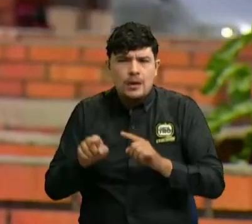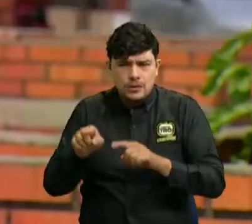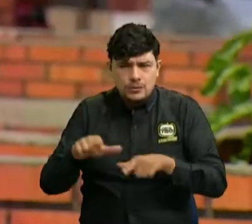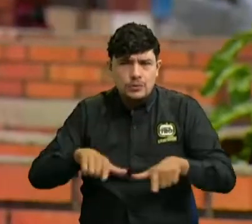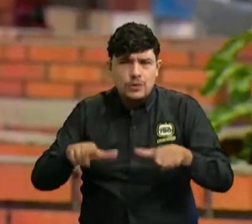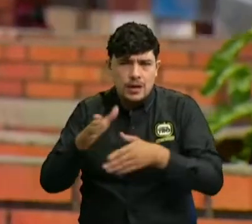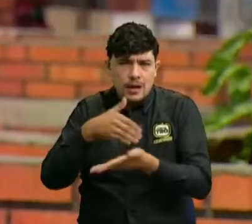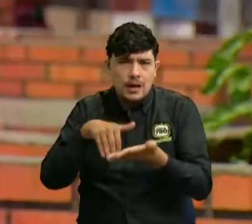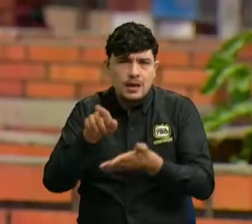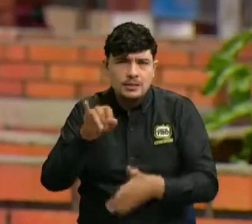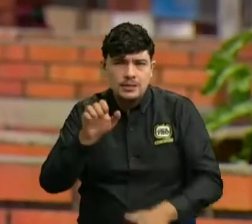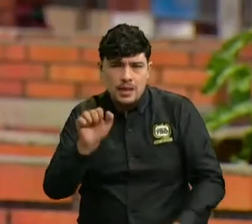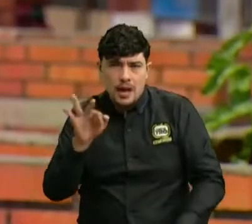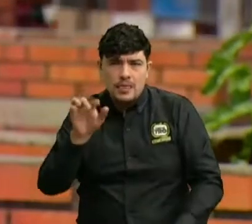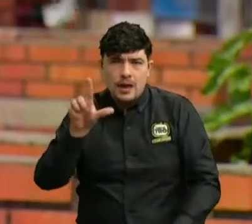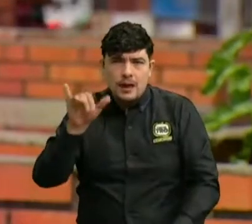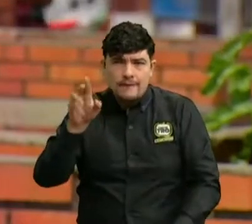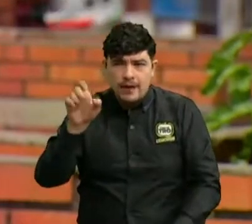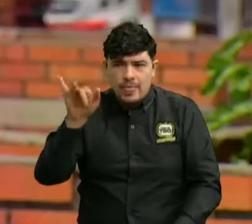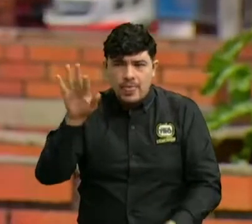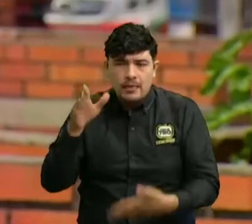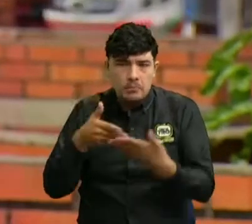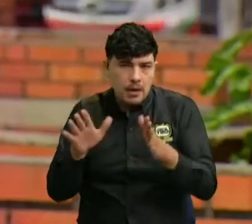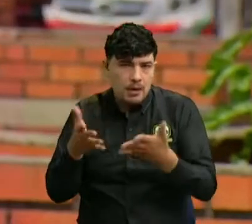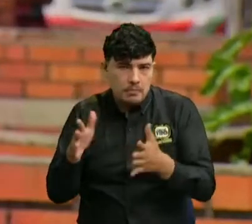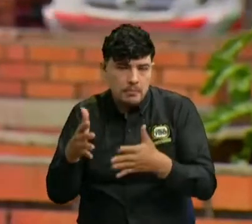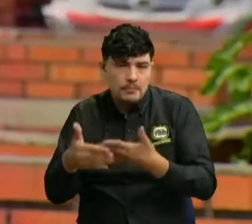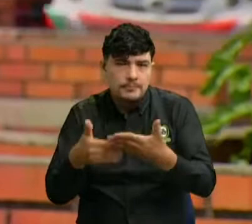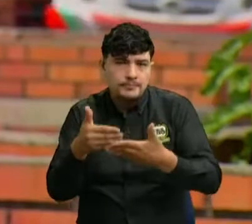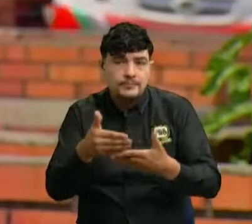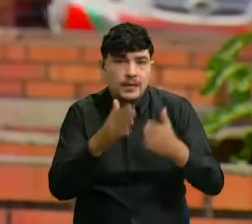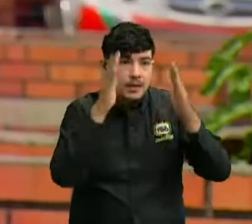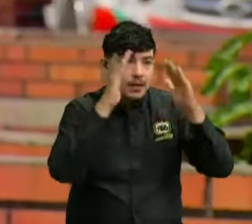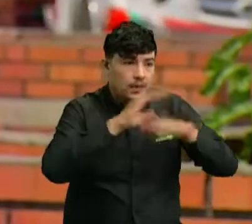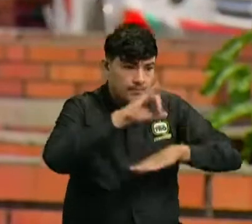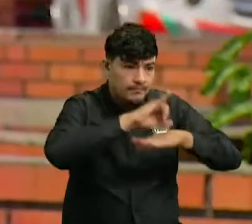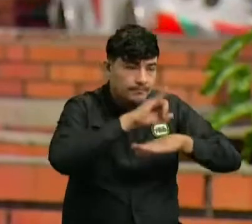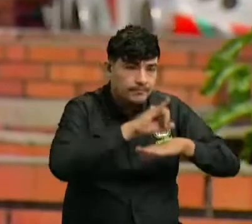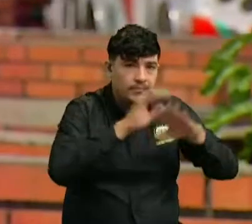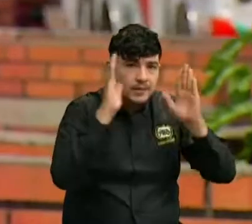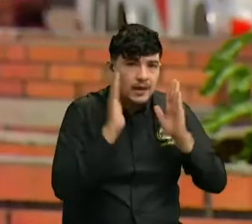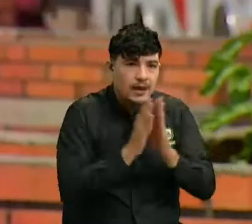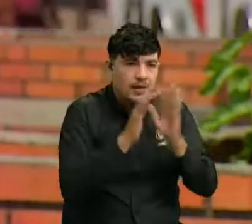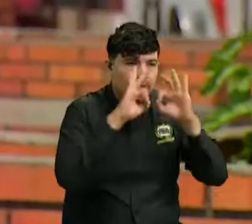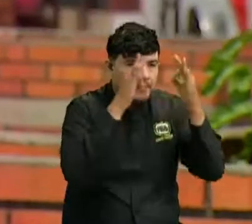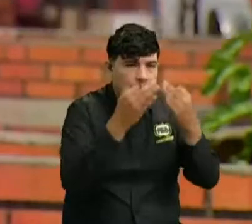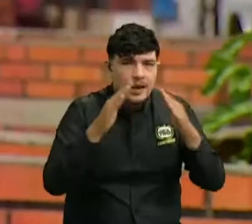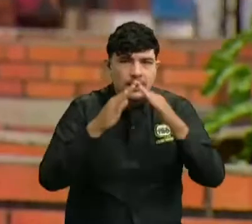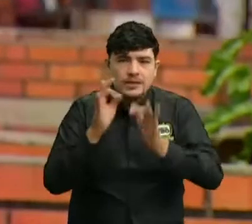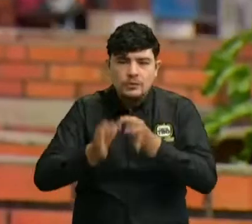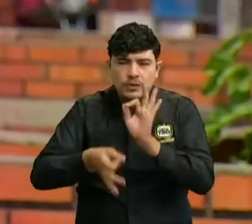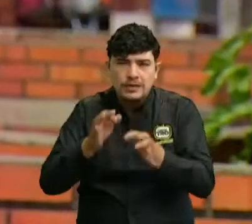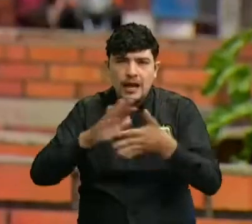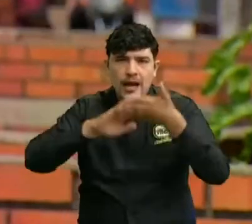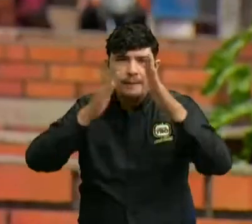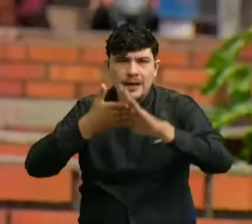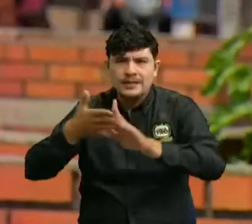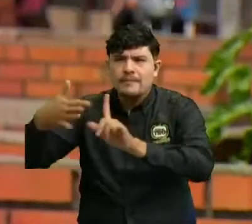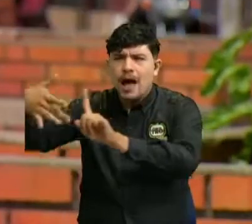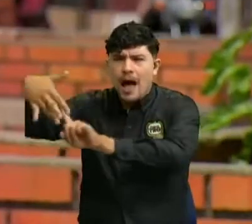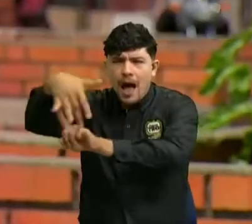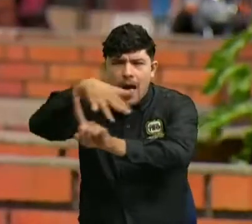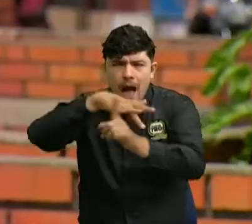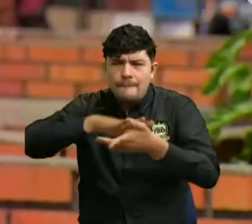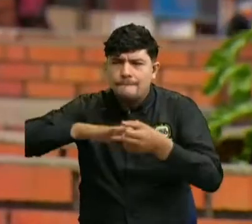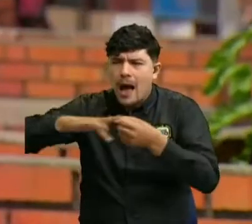Libertad, la unidad básica, nuestra parroquia La Sagrada Familia, nuestra Casa de Justicia y Paz y todos los barrios que conforman la Comuna 3,